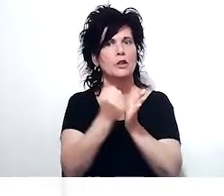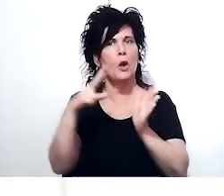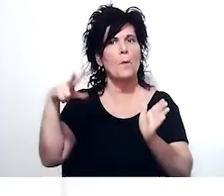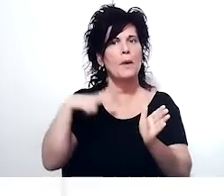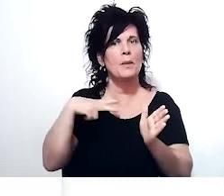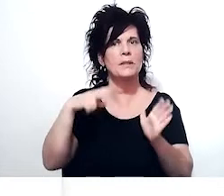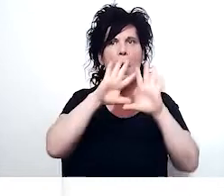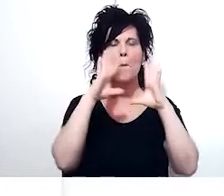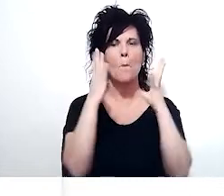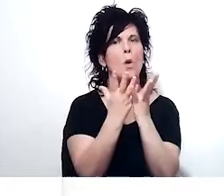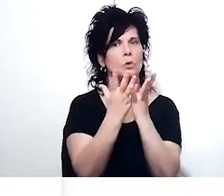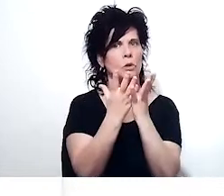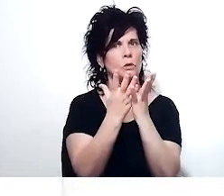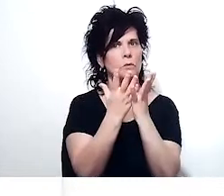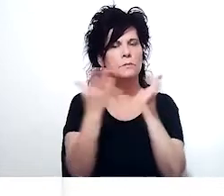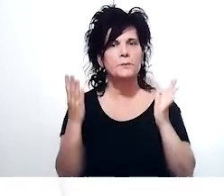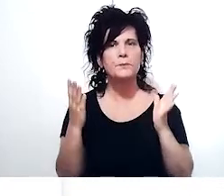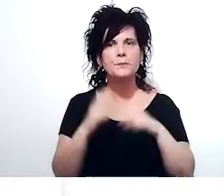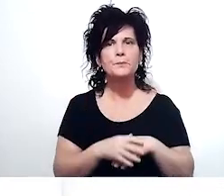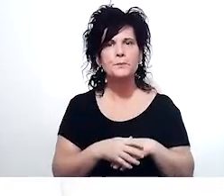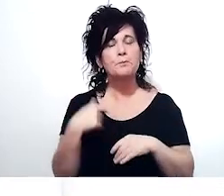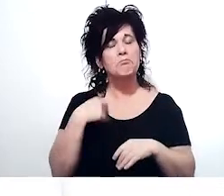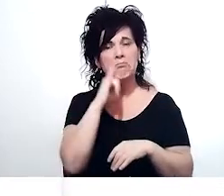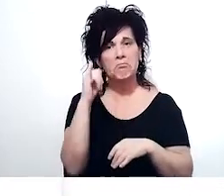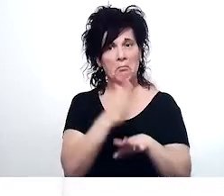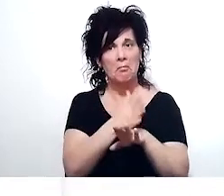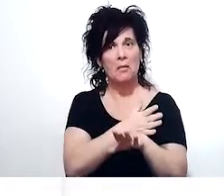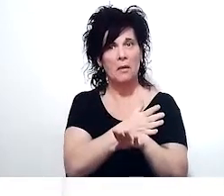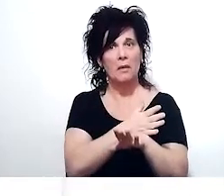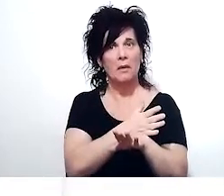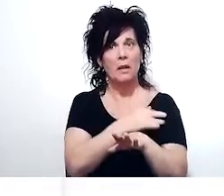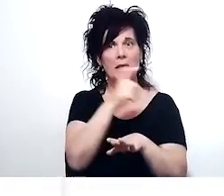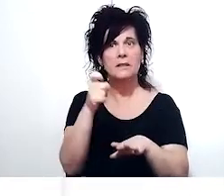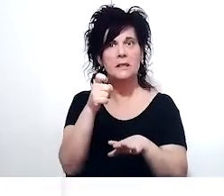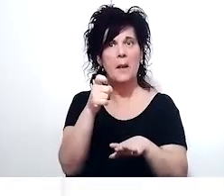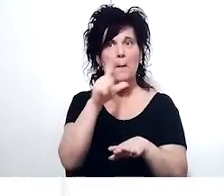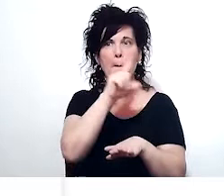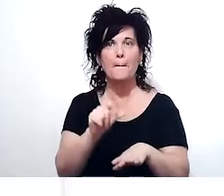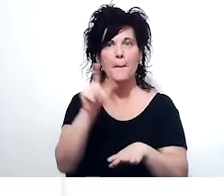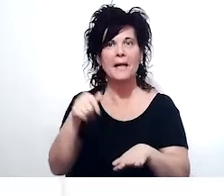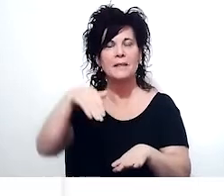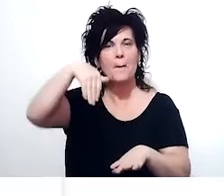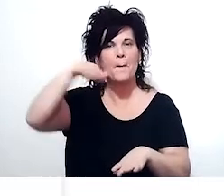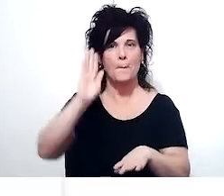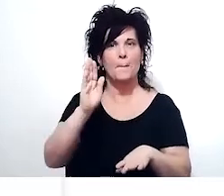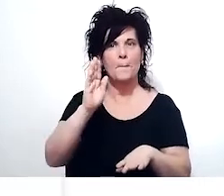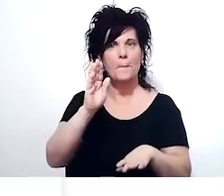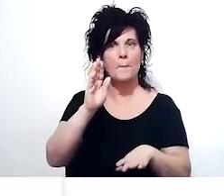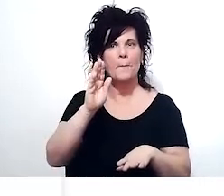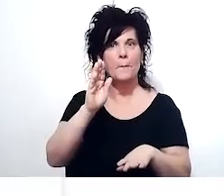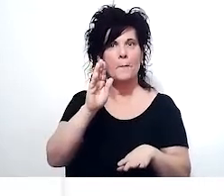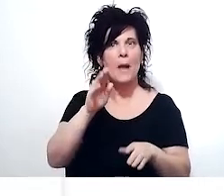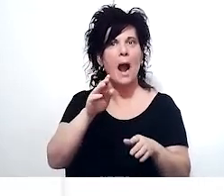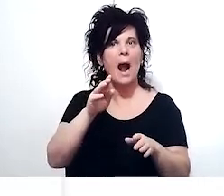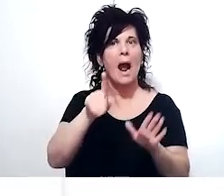de privacidad en todo el mundo. Entonces, como les dije recién, más de 100 países ya cuentan con reglas